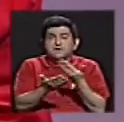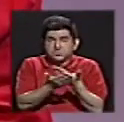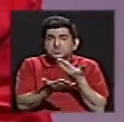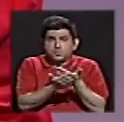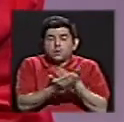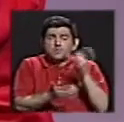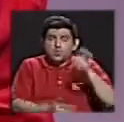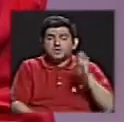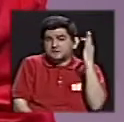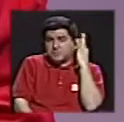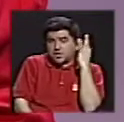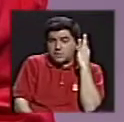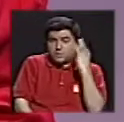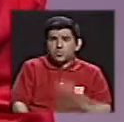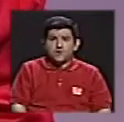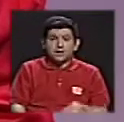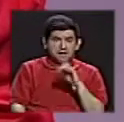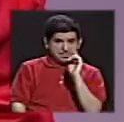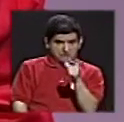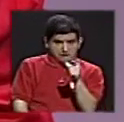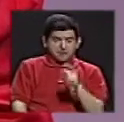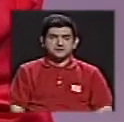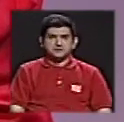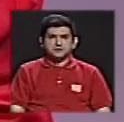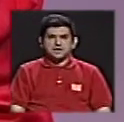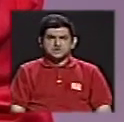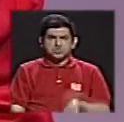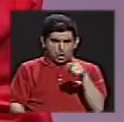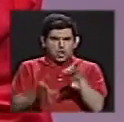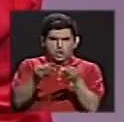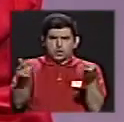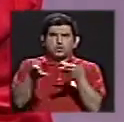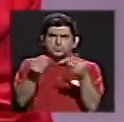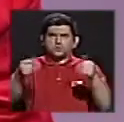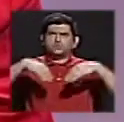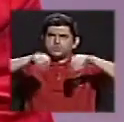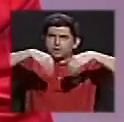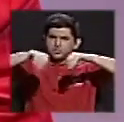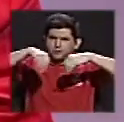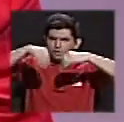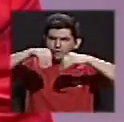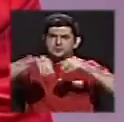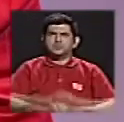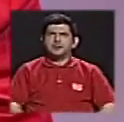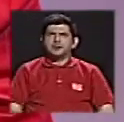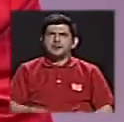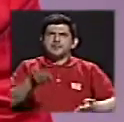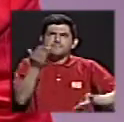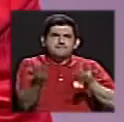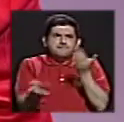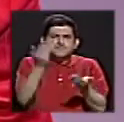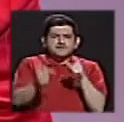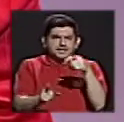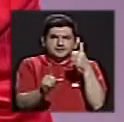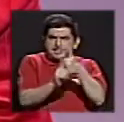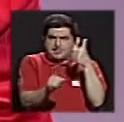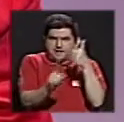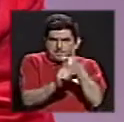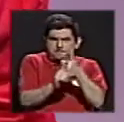¿verdad? Como de mujeres, de las que ellas son las que producen y son las que venden, y entonces incluso están